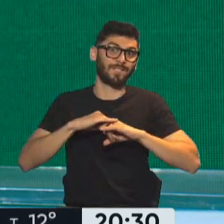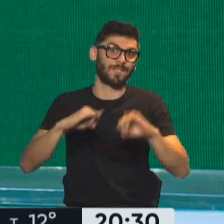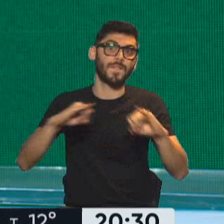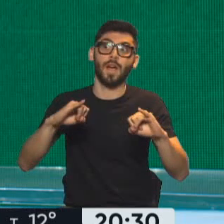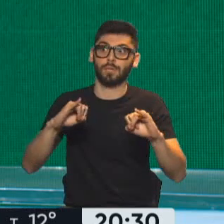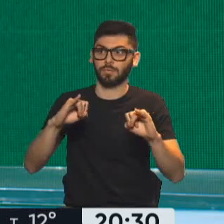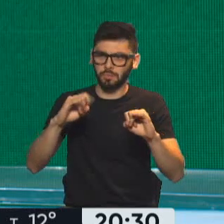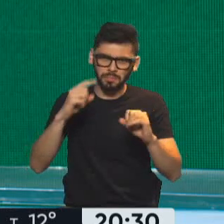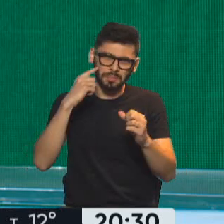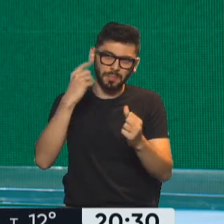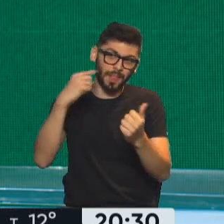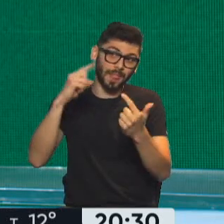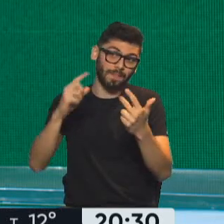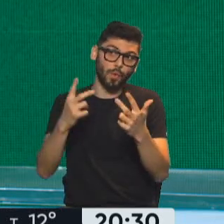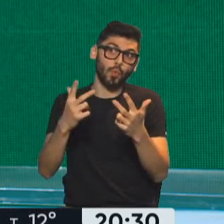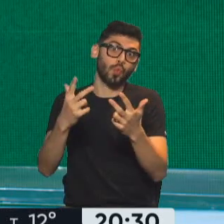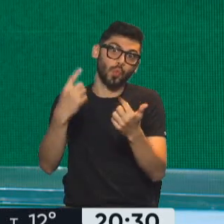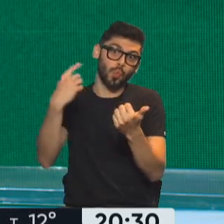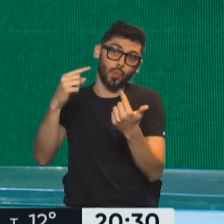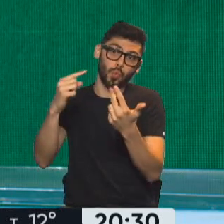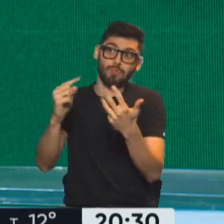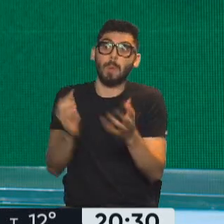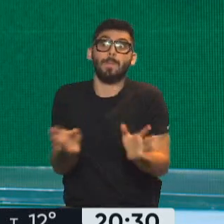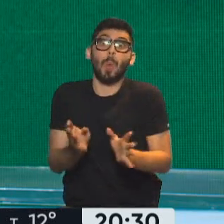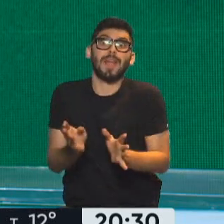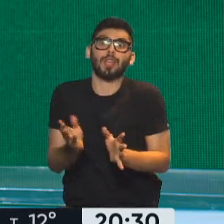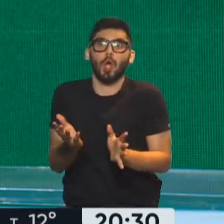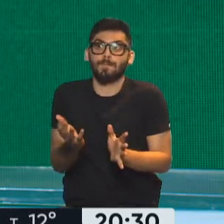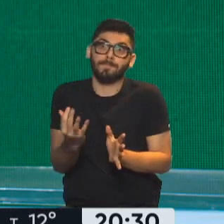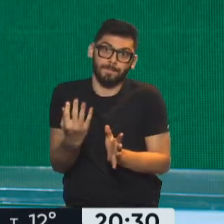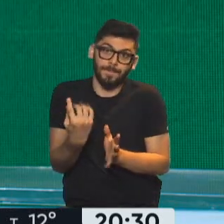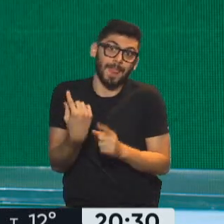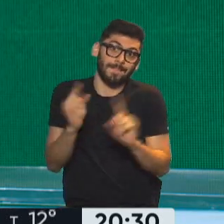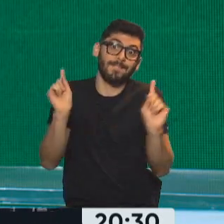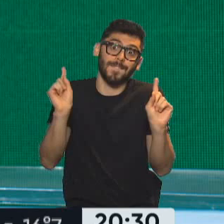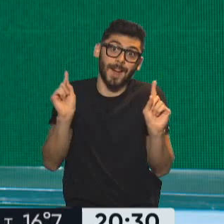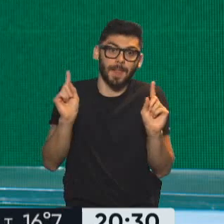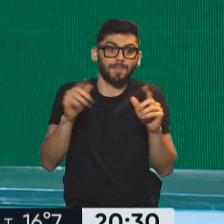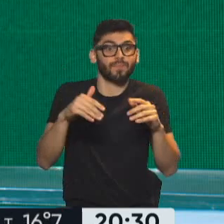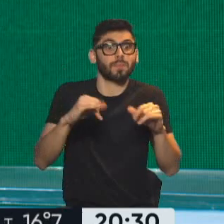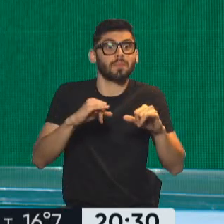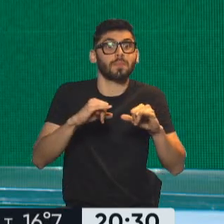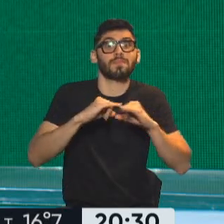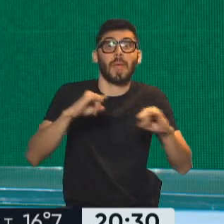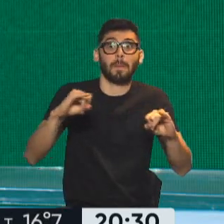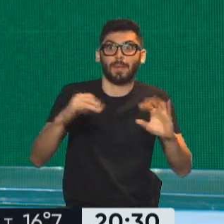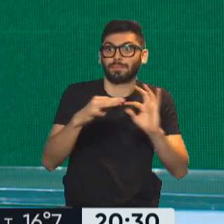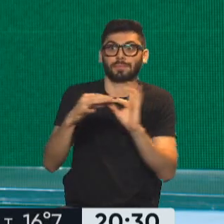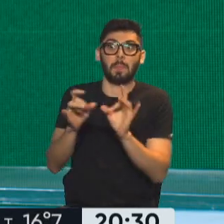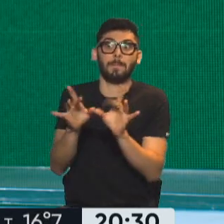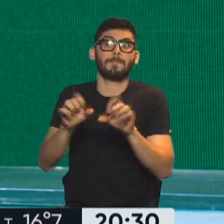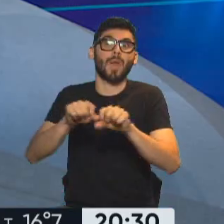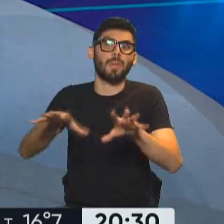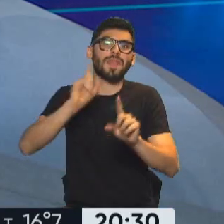tan particular como el momento que estamos viviendo, ¿no? Una campaña signada por la pandemia sin dudas. Y vamos a hablar también de